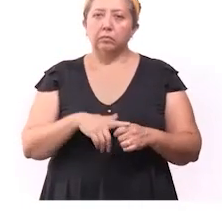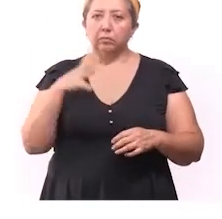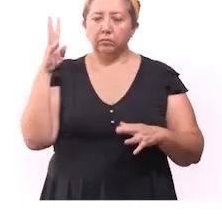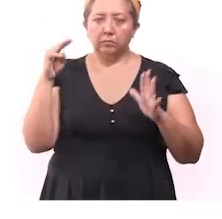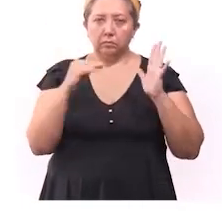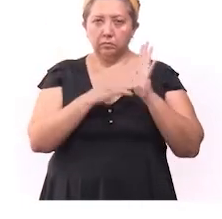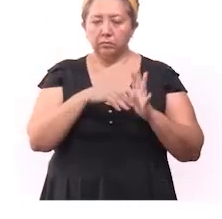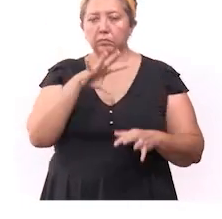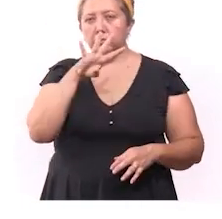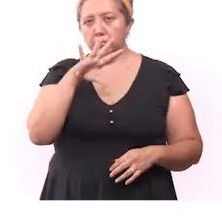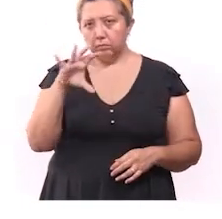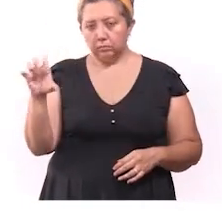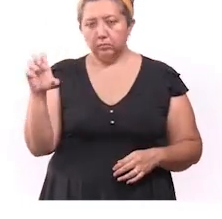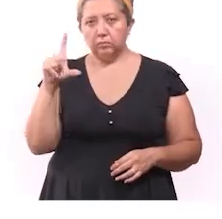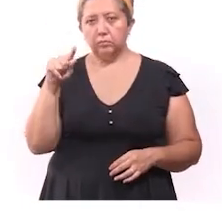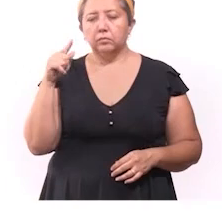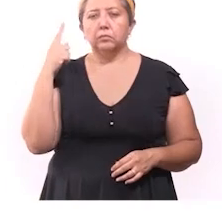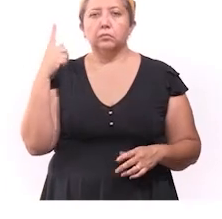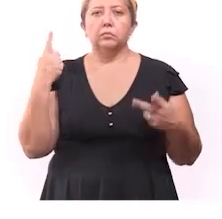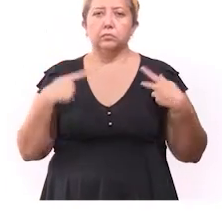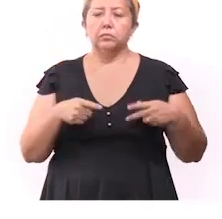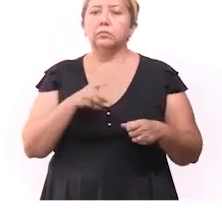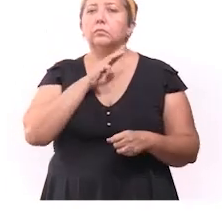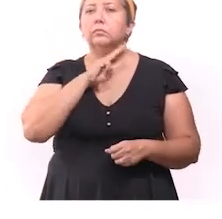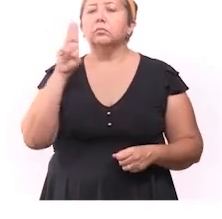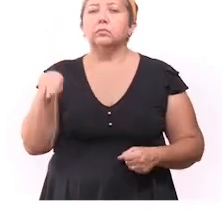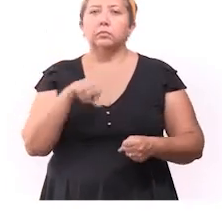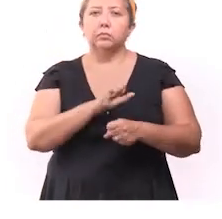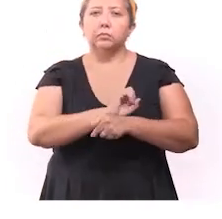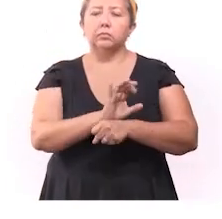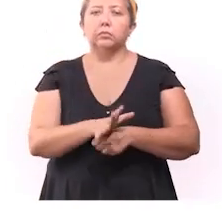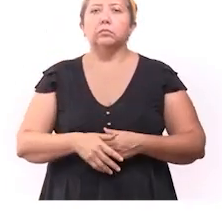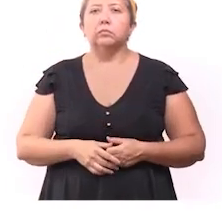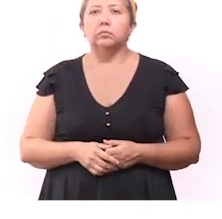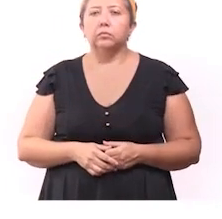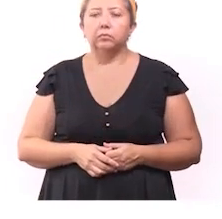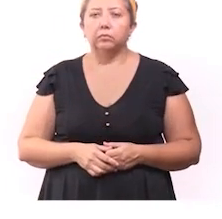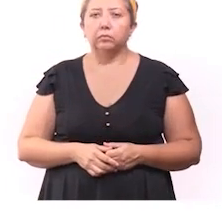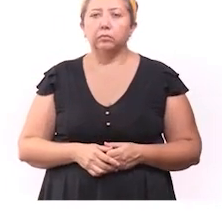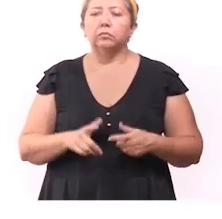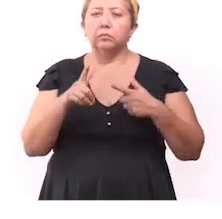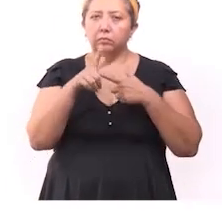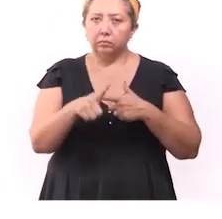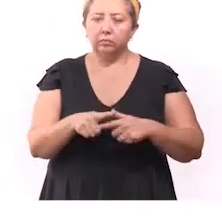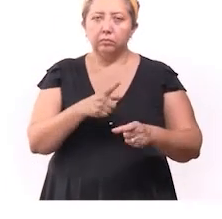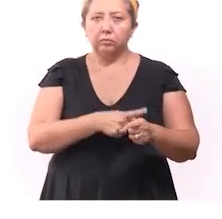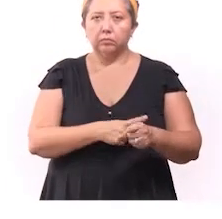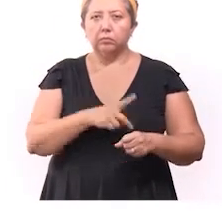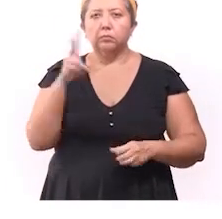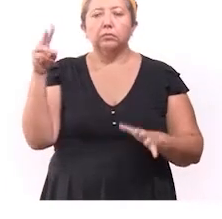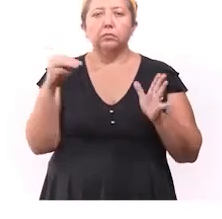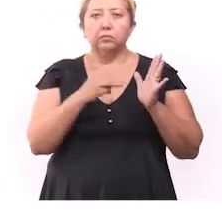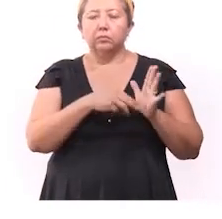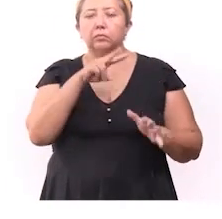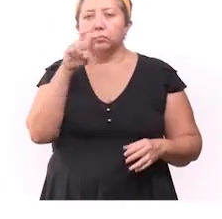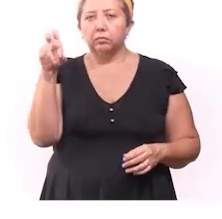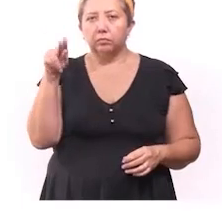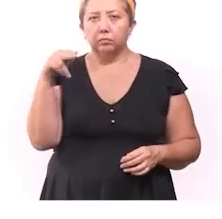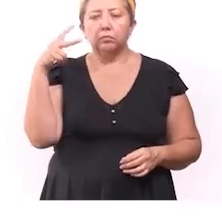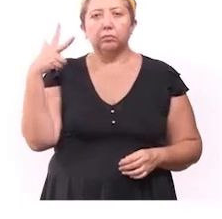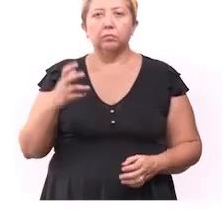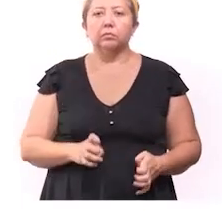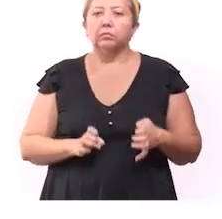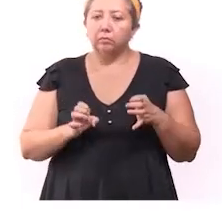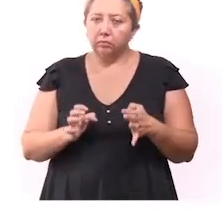son 4.571 las personas fallecidas a causa del coronavirus. De los casos activos, 2.288